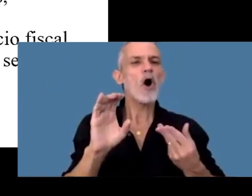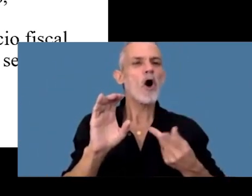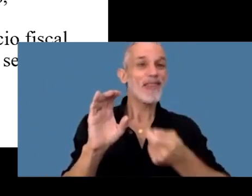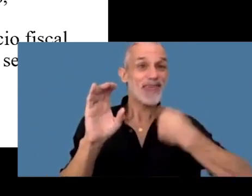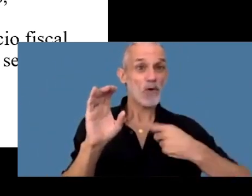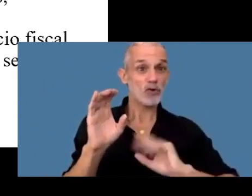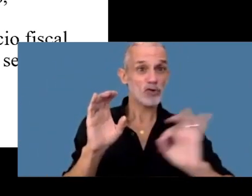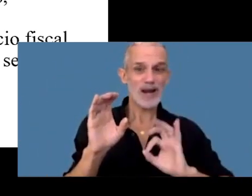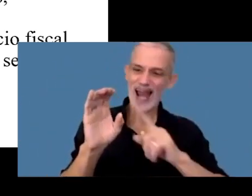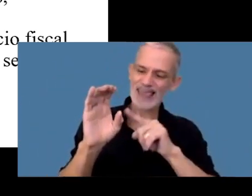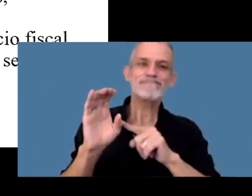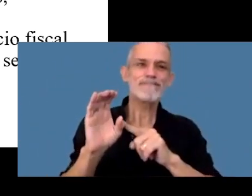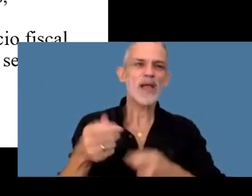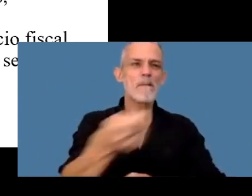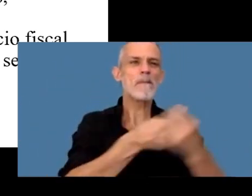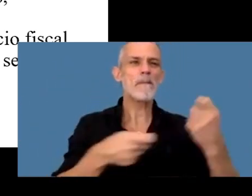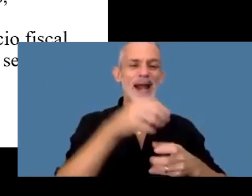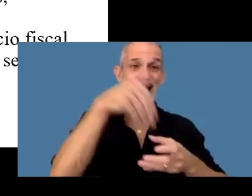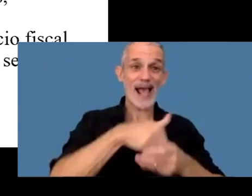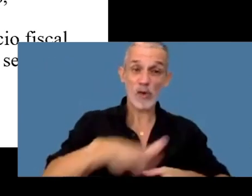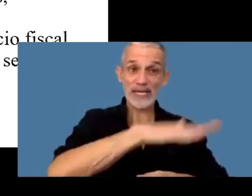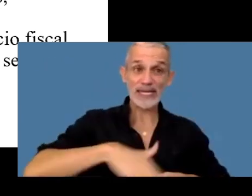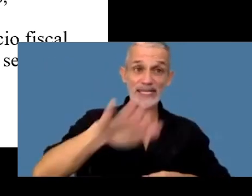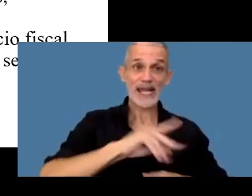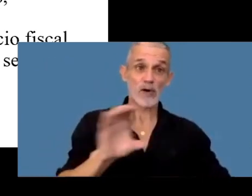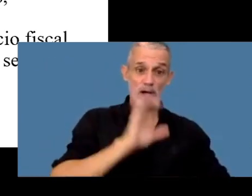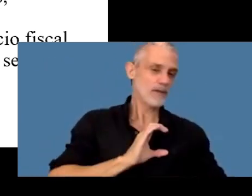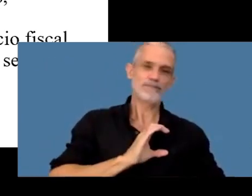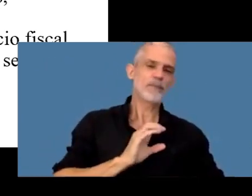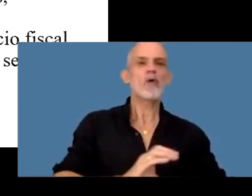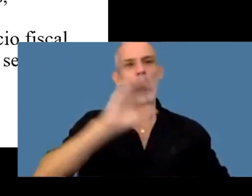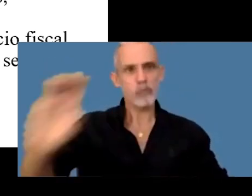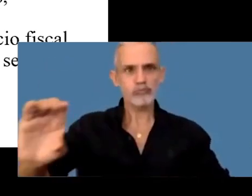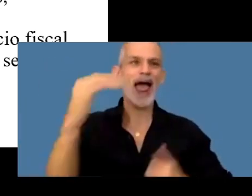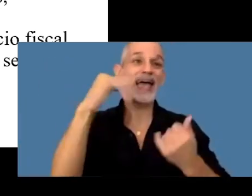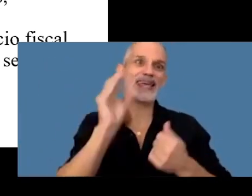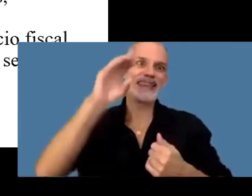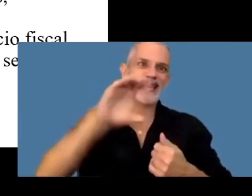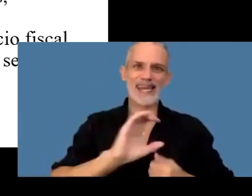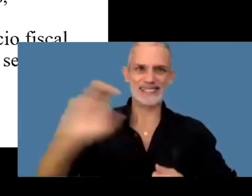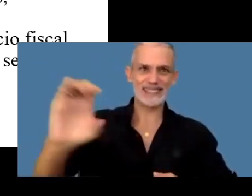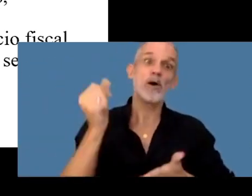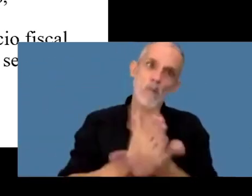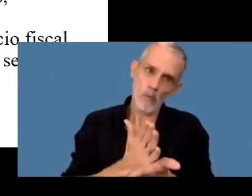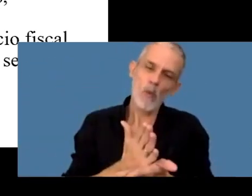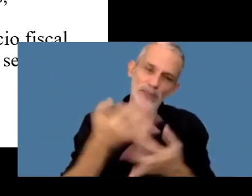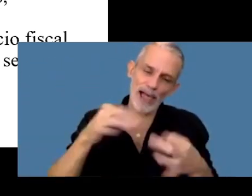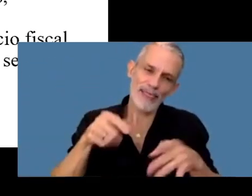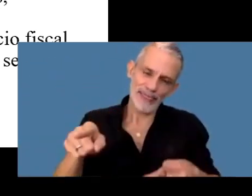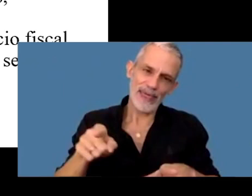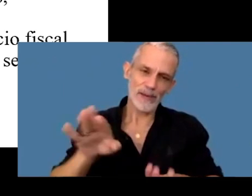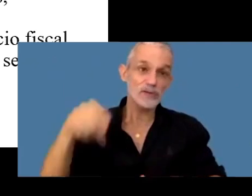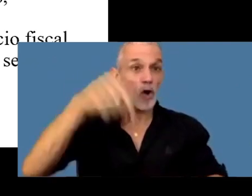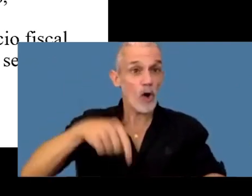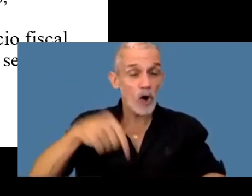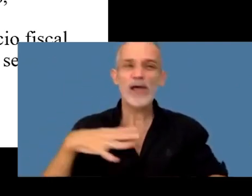al mercado interno, tendrá que restituirla con los intereses y sanciones, aspecto que hoy todavía no